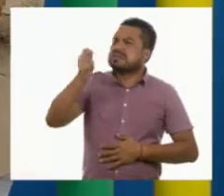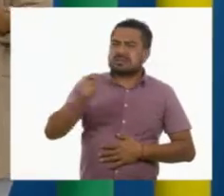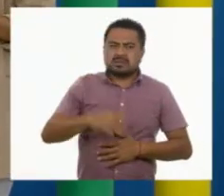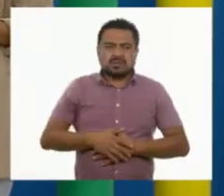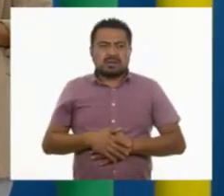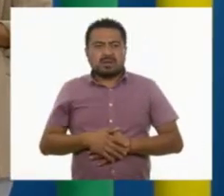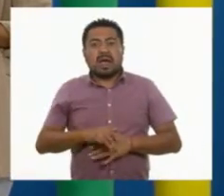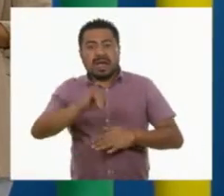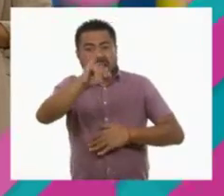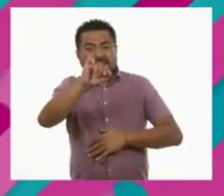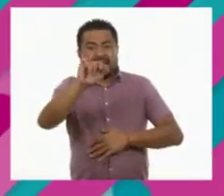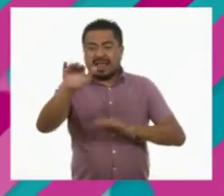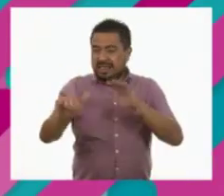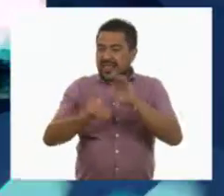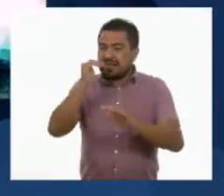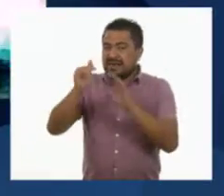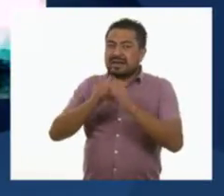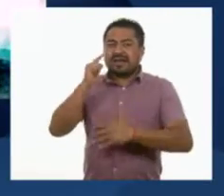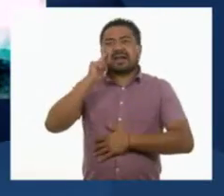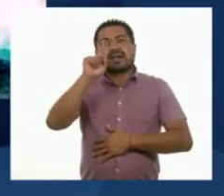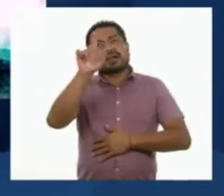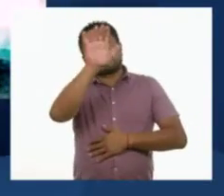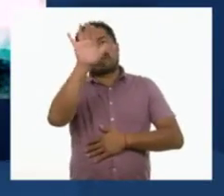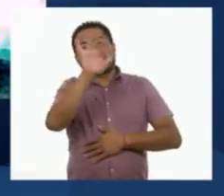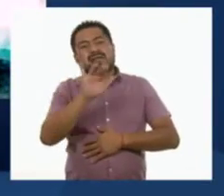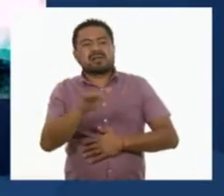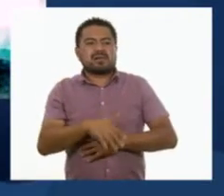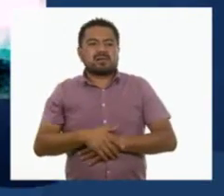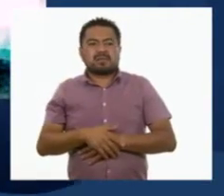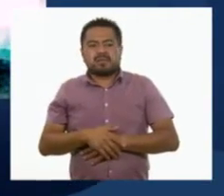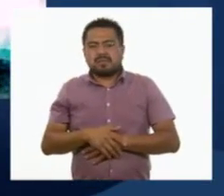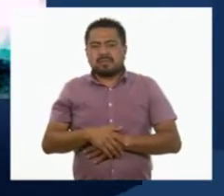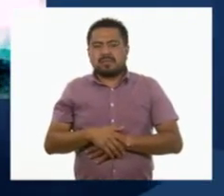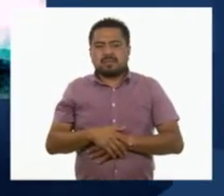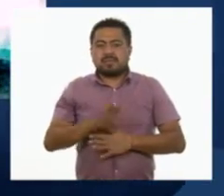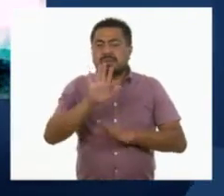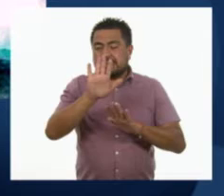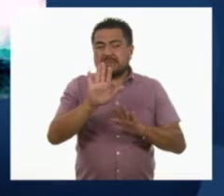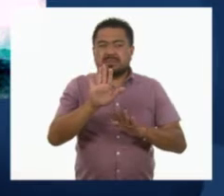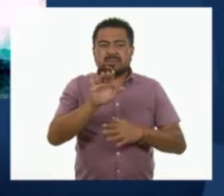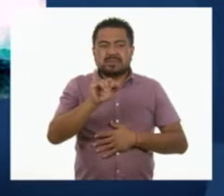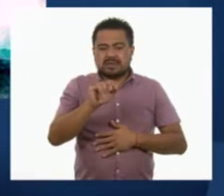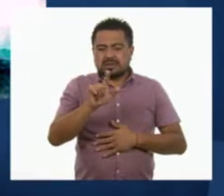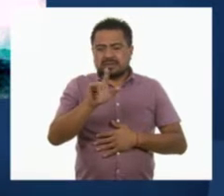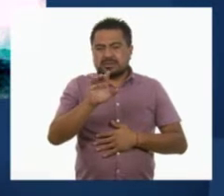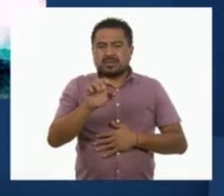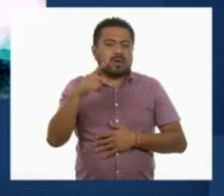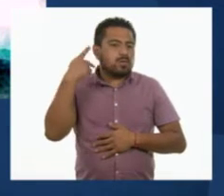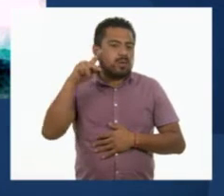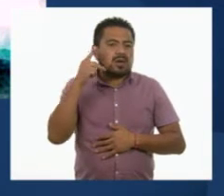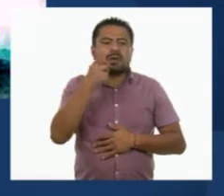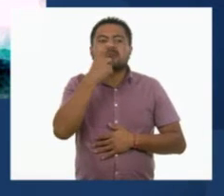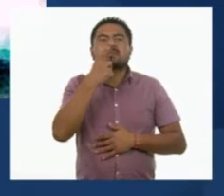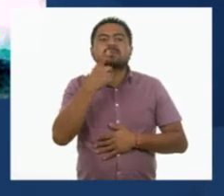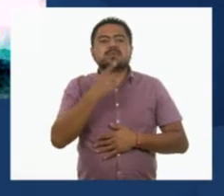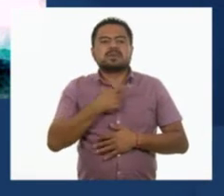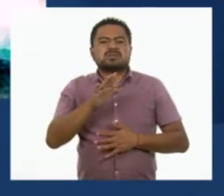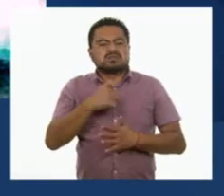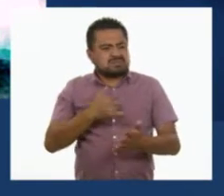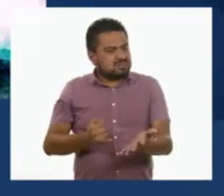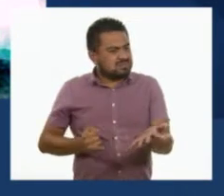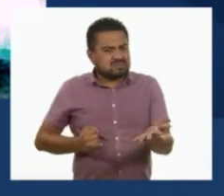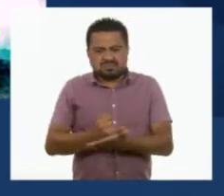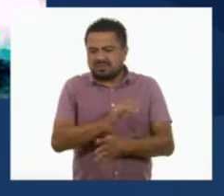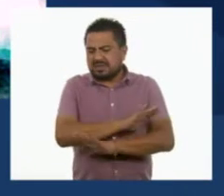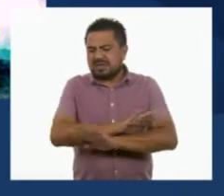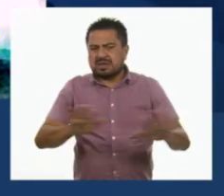ahí apareciéndonos los comentarios. A ver. El primero... Ay, mira, Ilse desde Puebla nos manda a decir... Yo decidí que